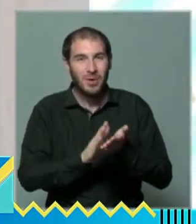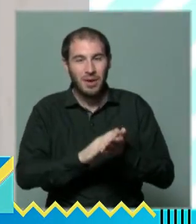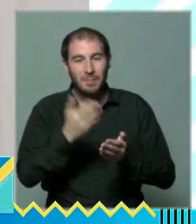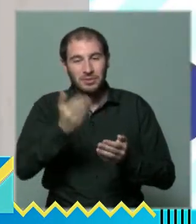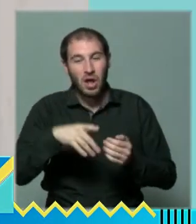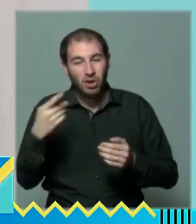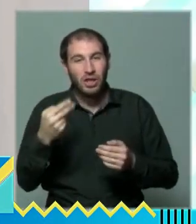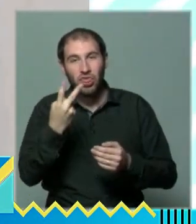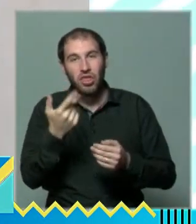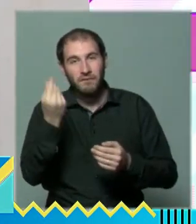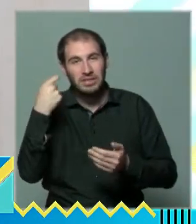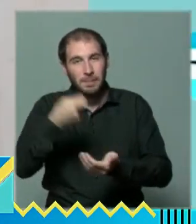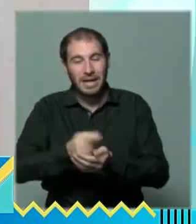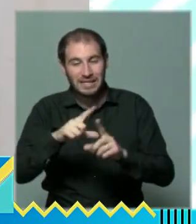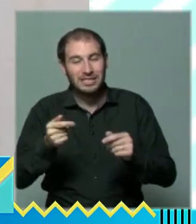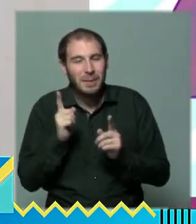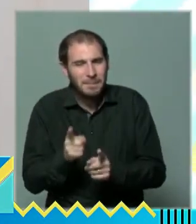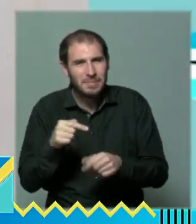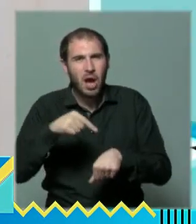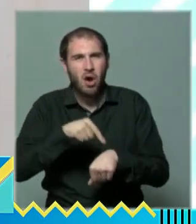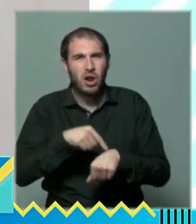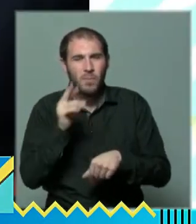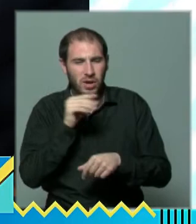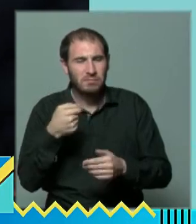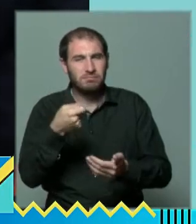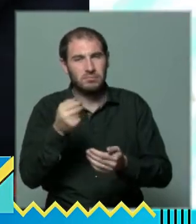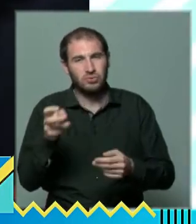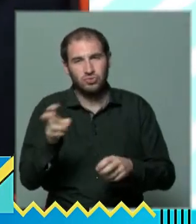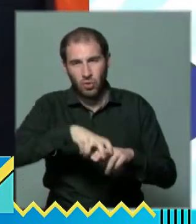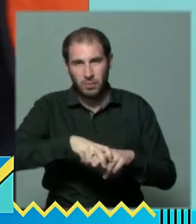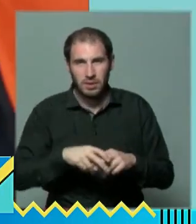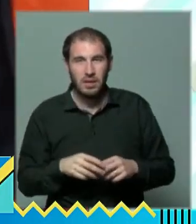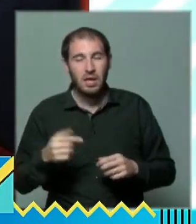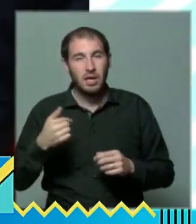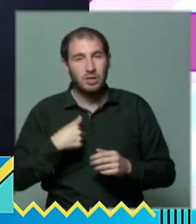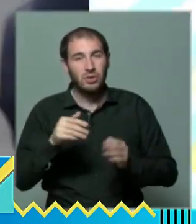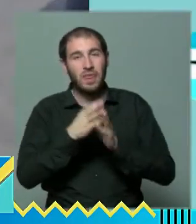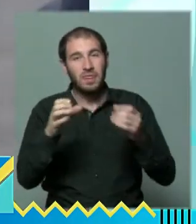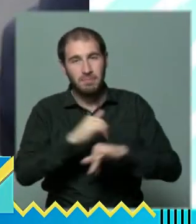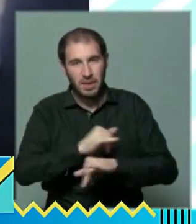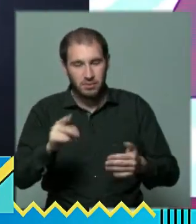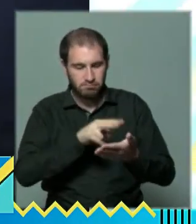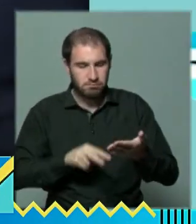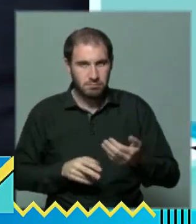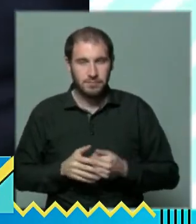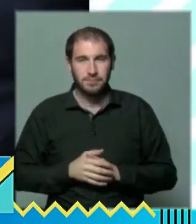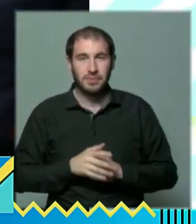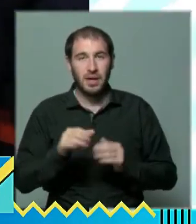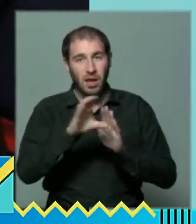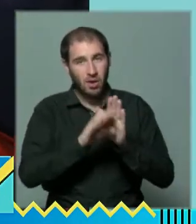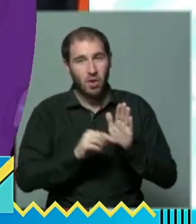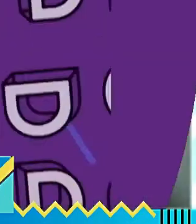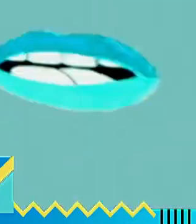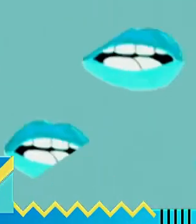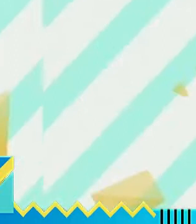una persona que haya pagado 2 boletos con una misma tarjeta en el horario que esta mujer pasó. Eso al menos lo que yo leí en los medios y eso. Y está tipificado